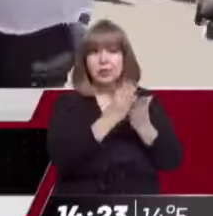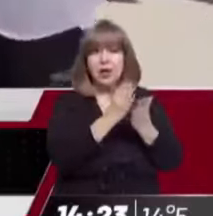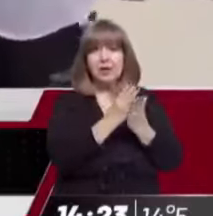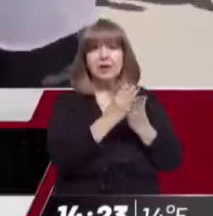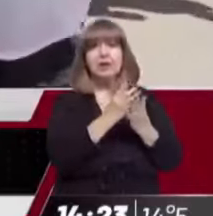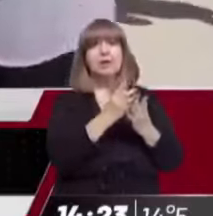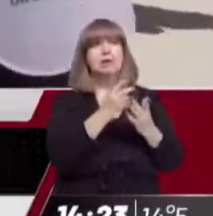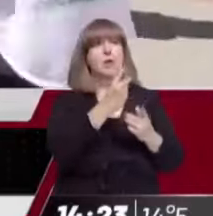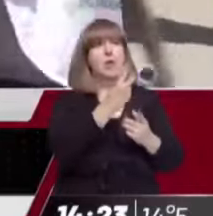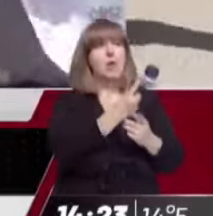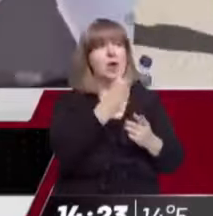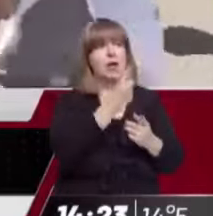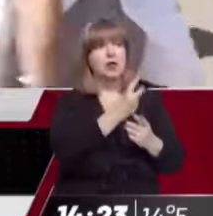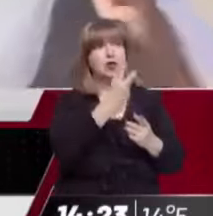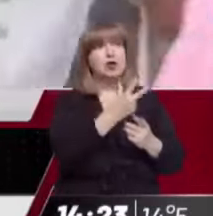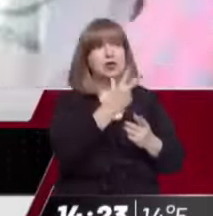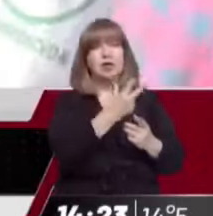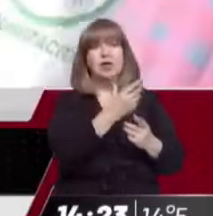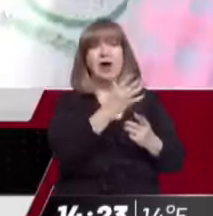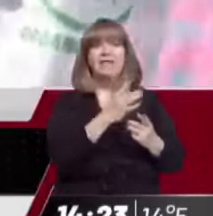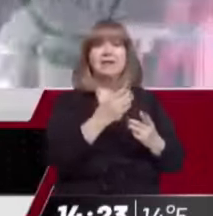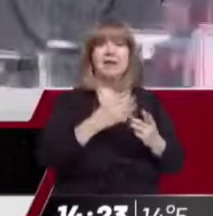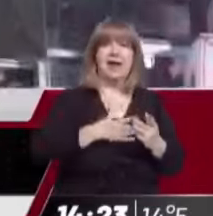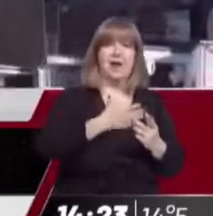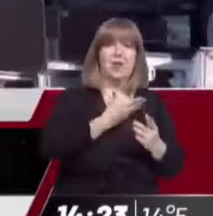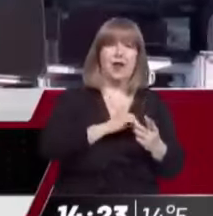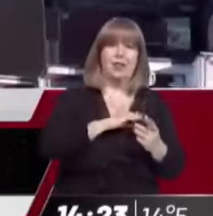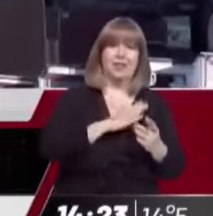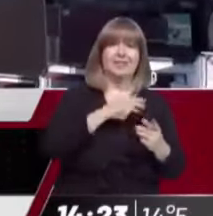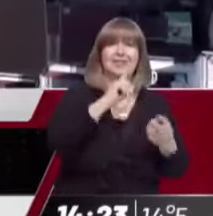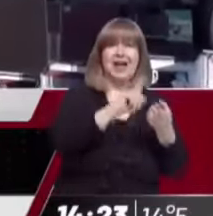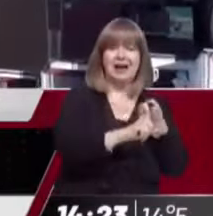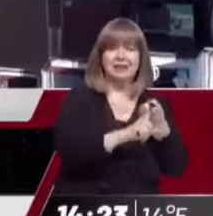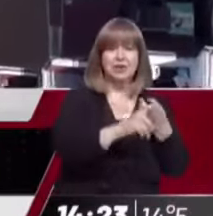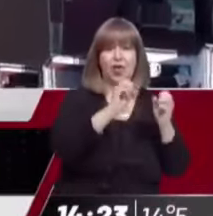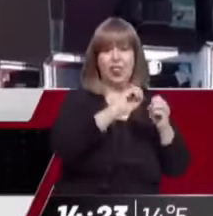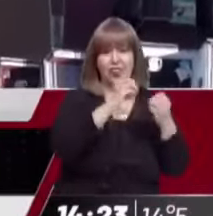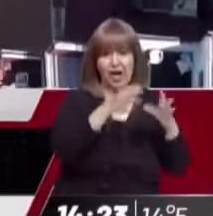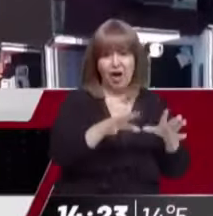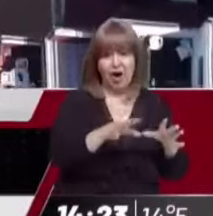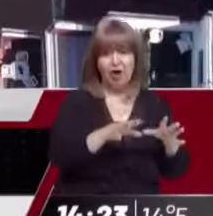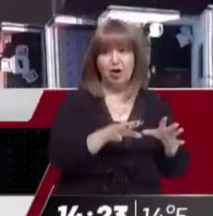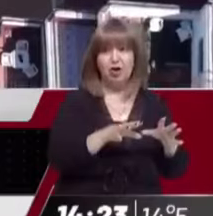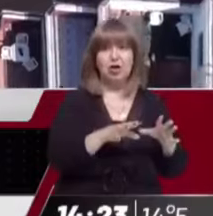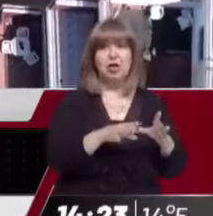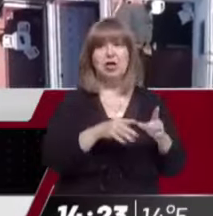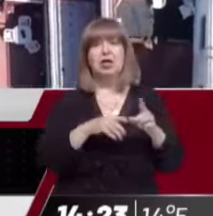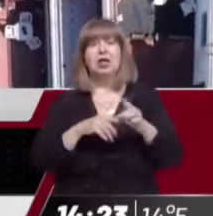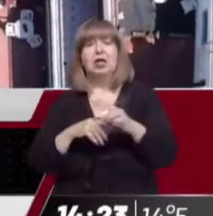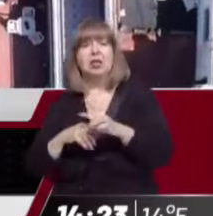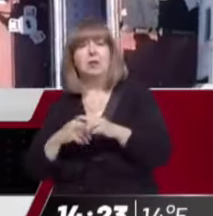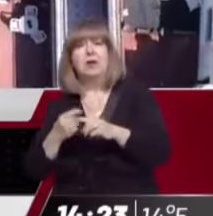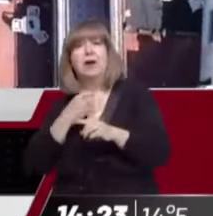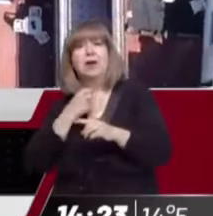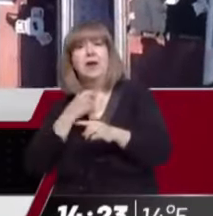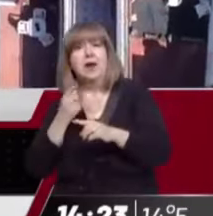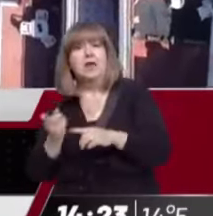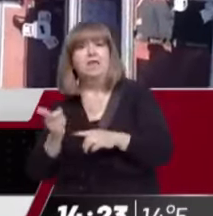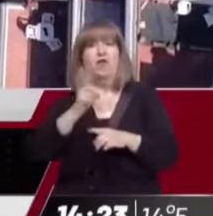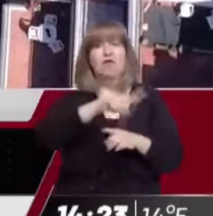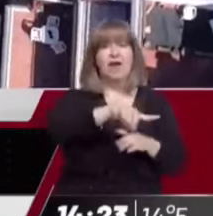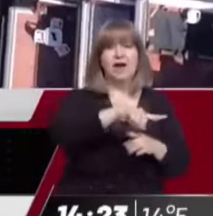equivocarnos y sobre todo en esa edad. Creo que también es parte del crecimiento de una persona el que te den esas oportunidades de